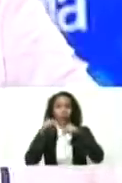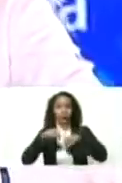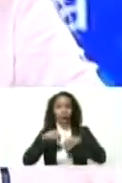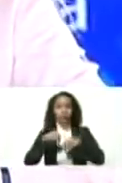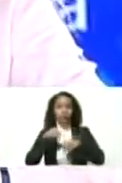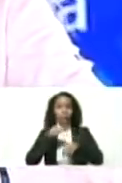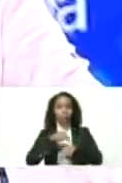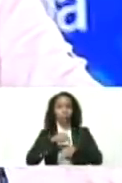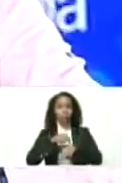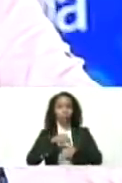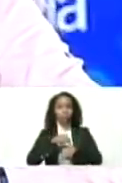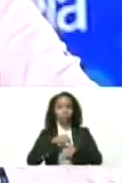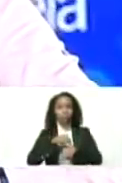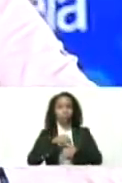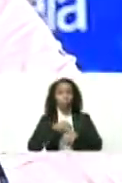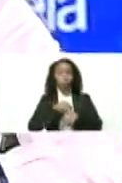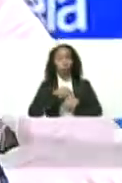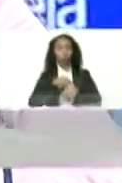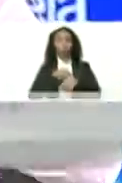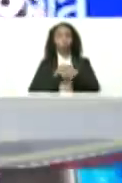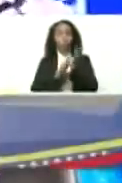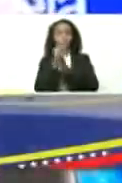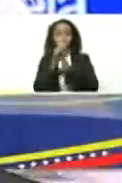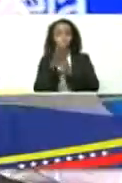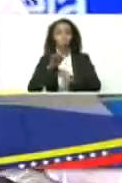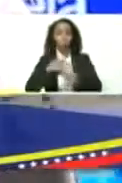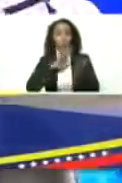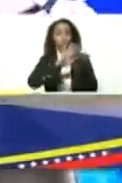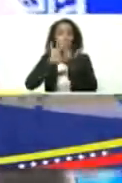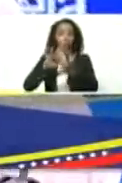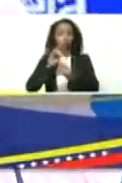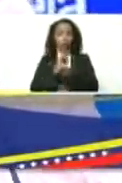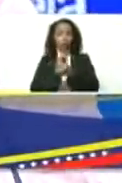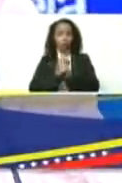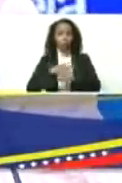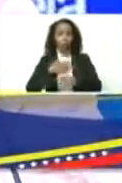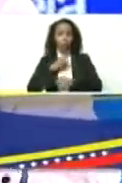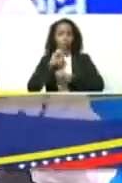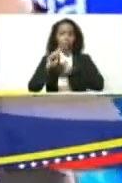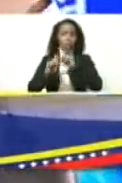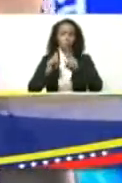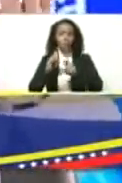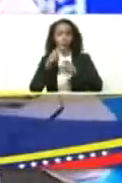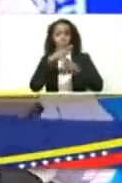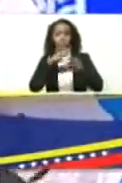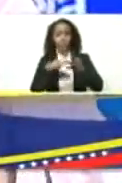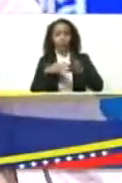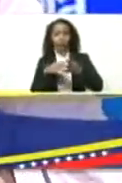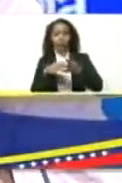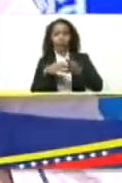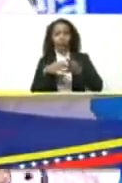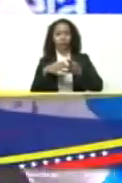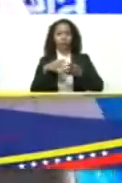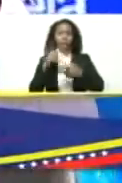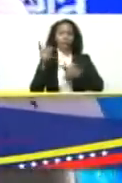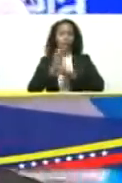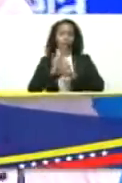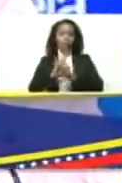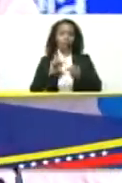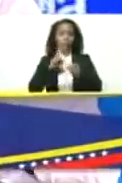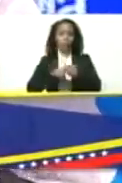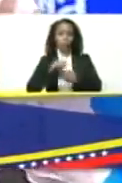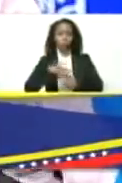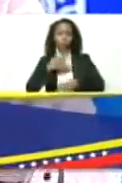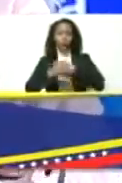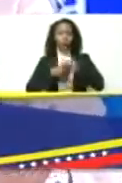emprendedores pueden conectarse en la página y podrán consultar ya los proveedores de materia prima, los que ya se han registrado, y puedan